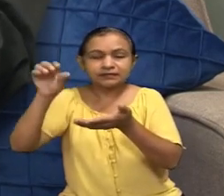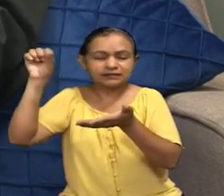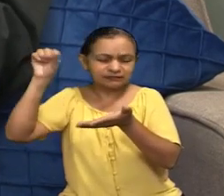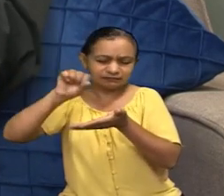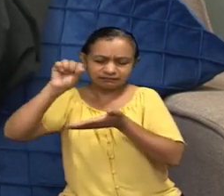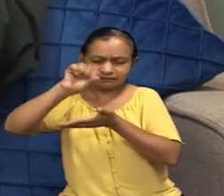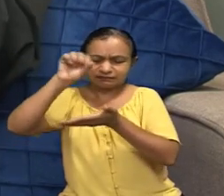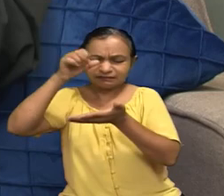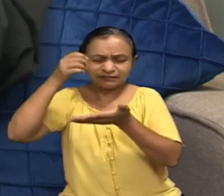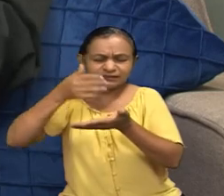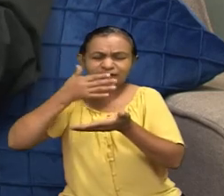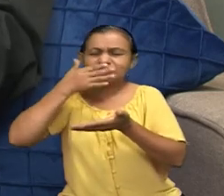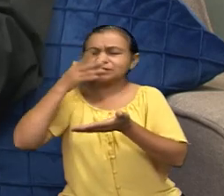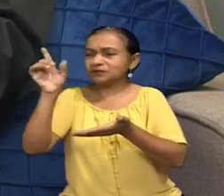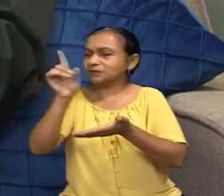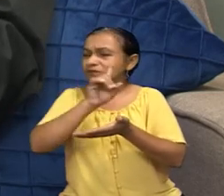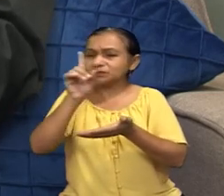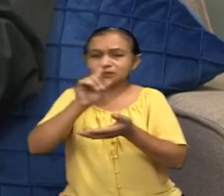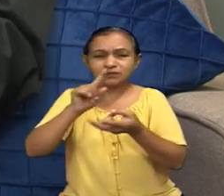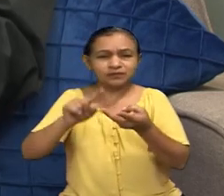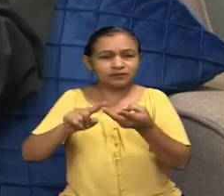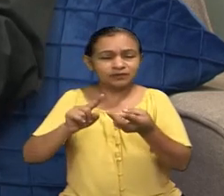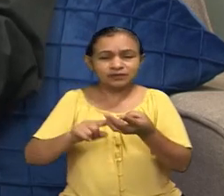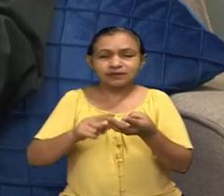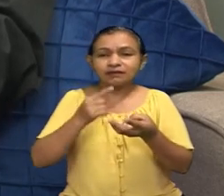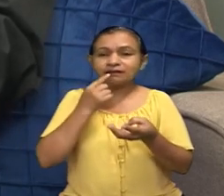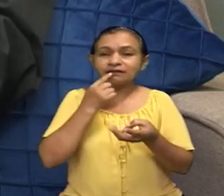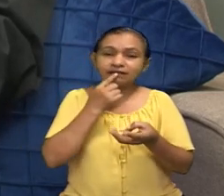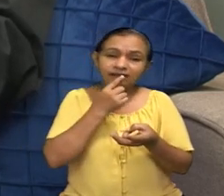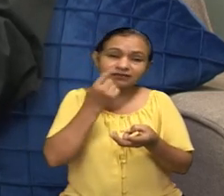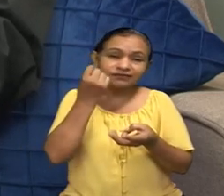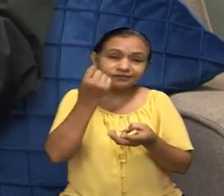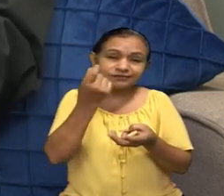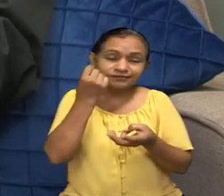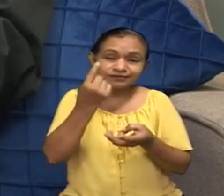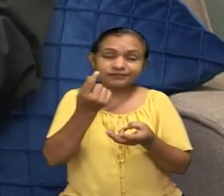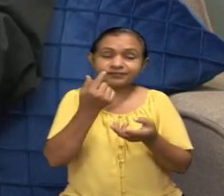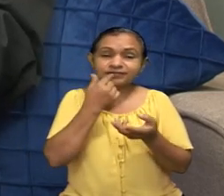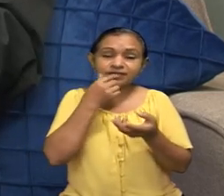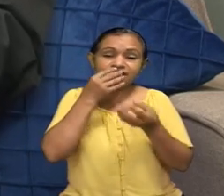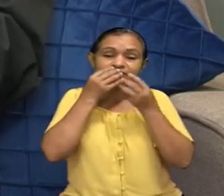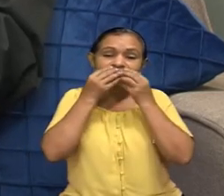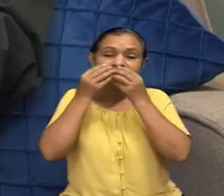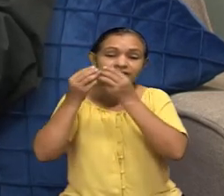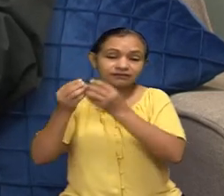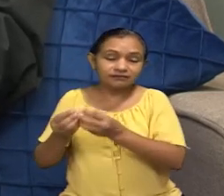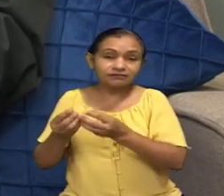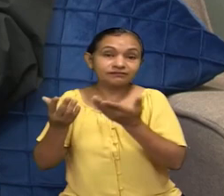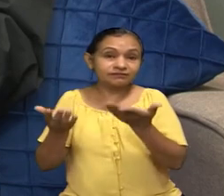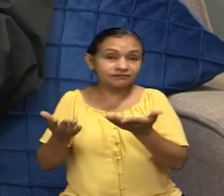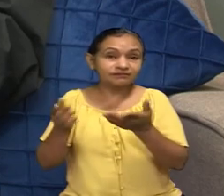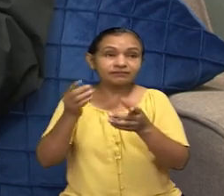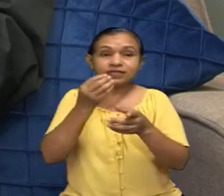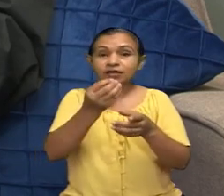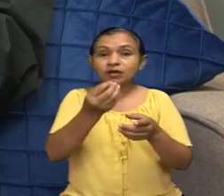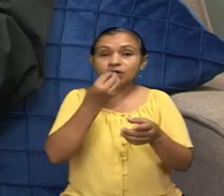Así es. Algunos ya no tienen todo el sistema dental, toda la estructura ósea dental. Entonces los alimentos tienen que